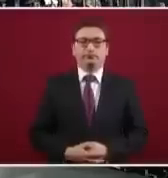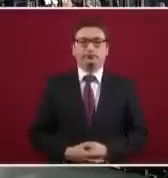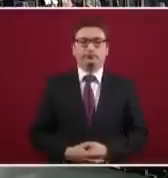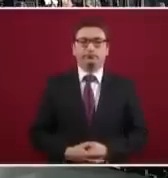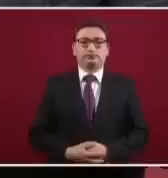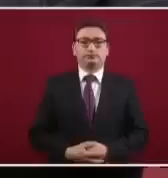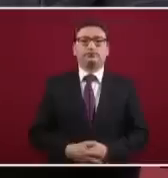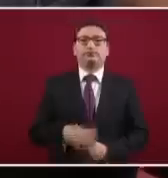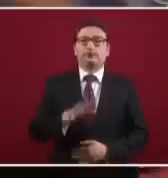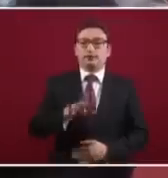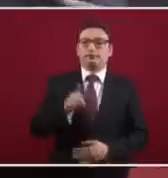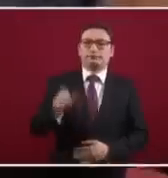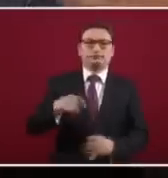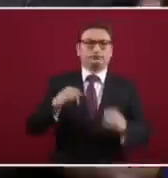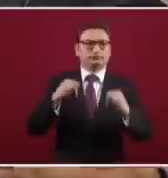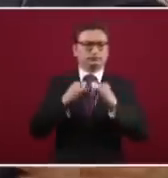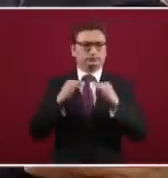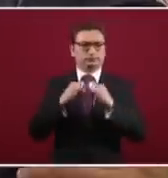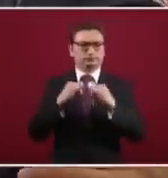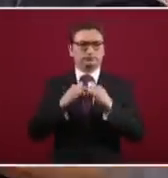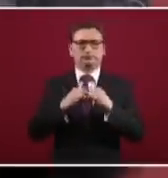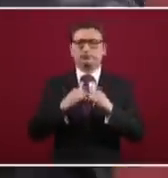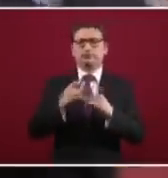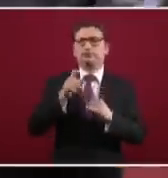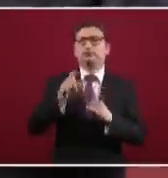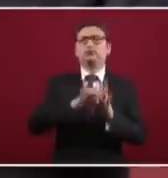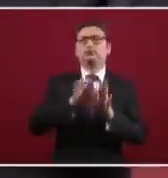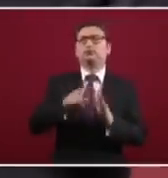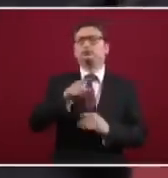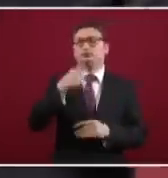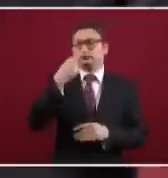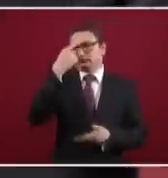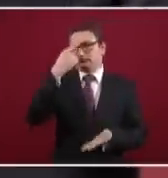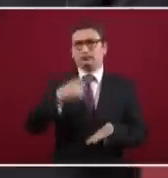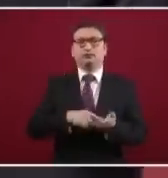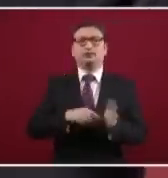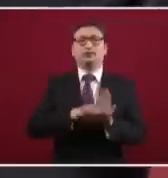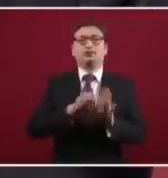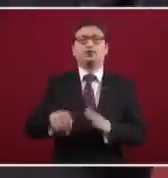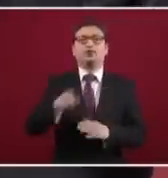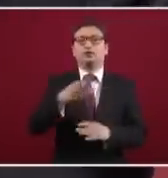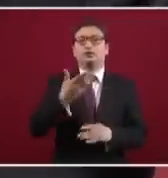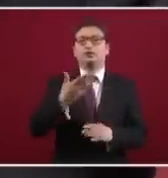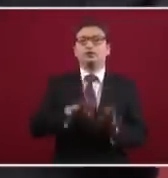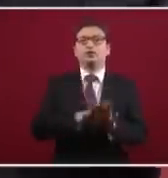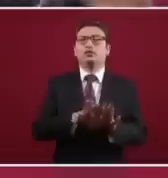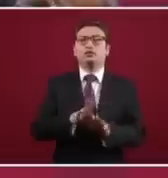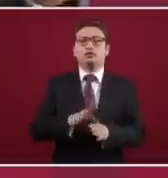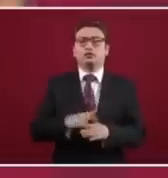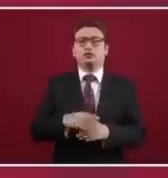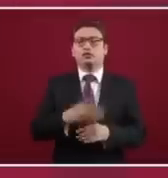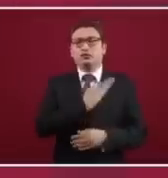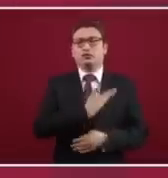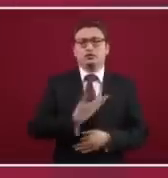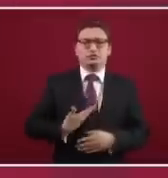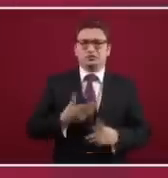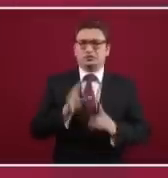institución. Imagínense que el presidente de la Comisión de Derechos Humanos